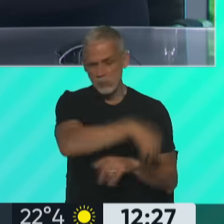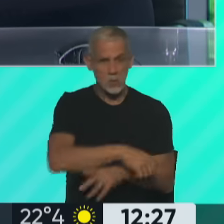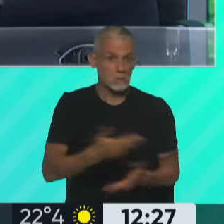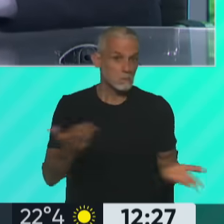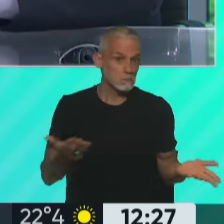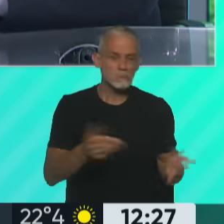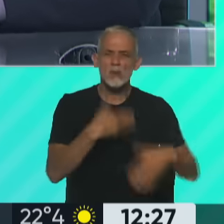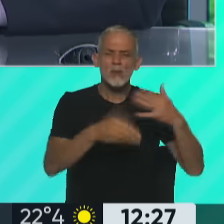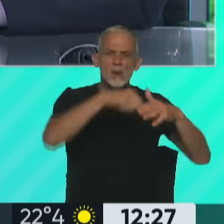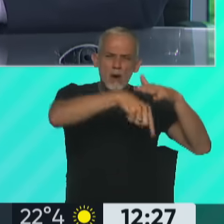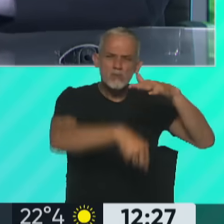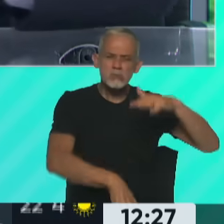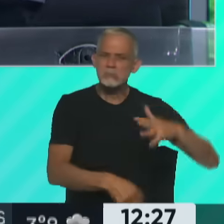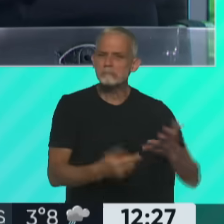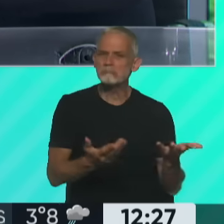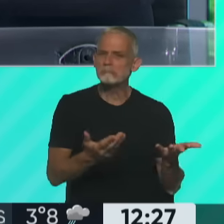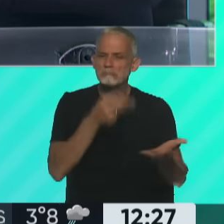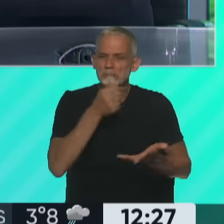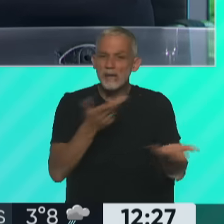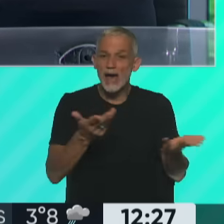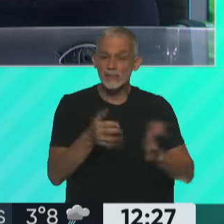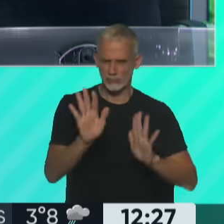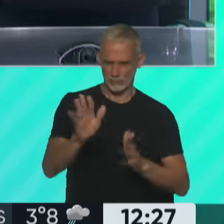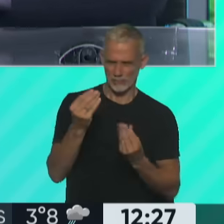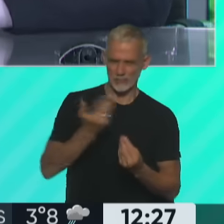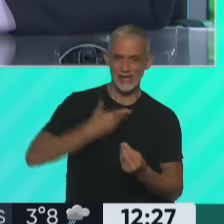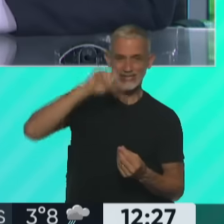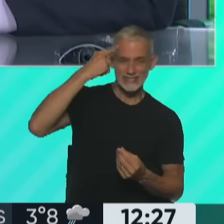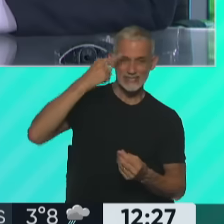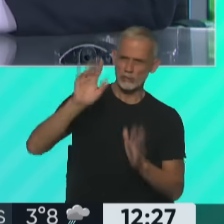estaba avanzando en la exploración sobre Vaca Muerta, y ahí fue que lo que produjo,